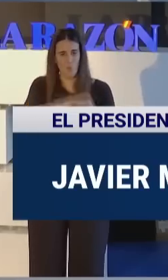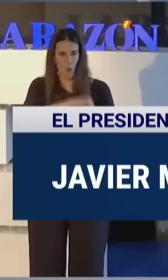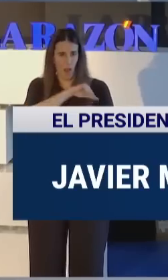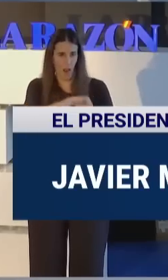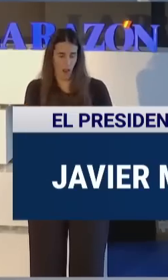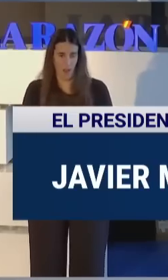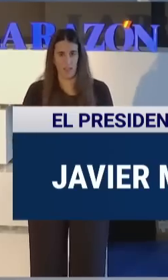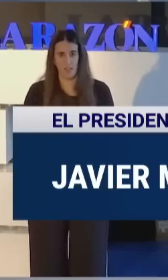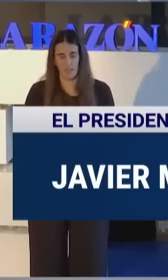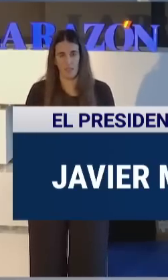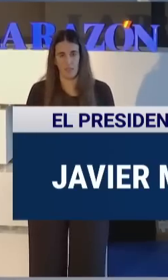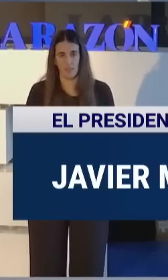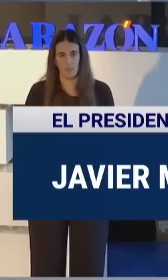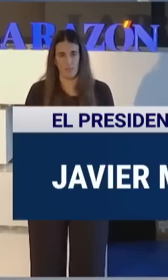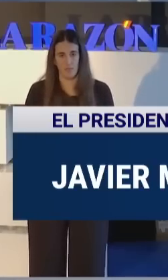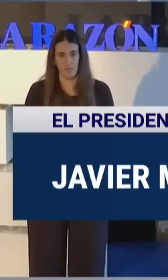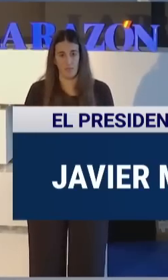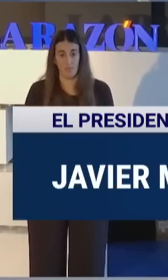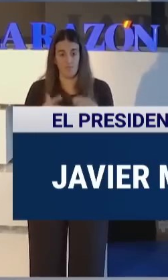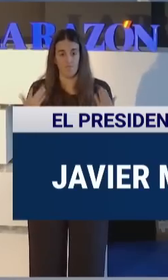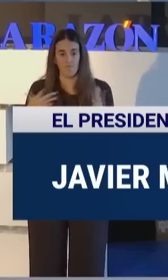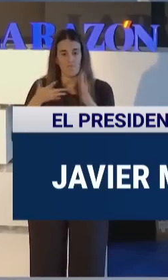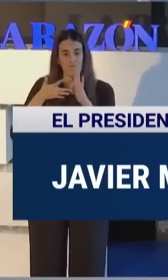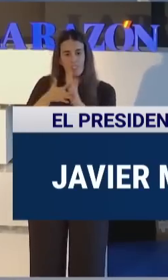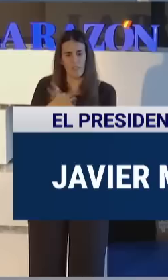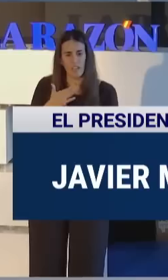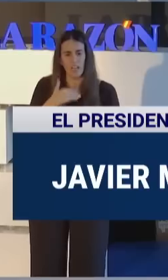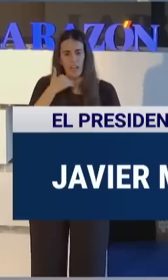Digo, pero esto no es una cuestión menor,